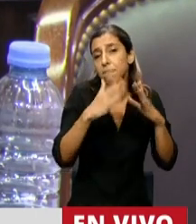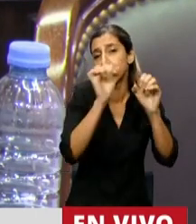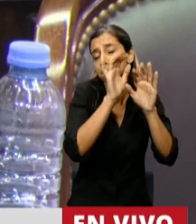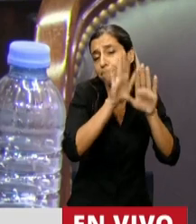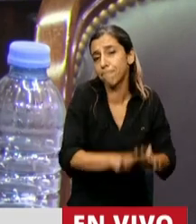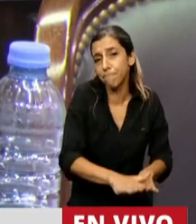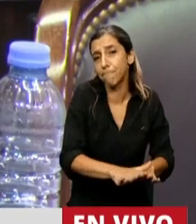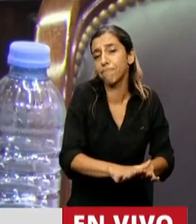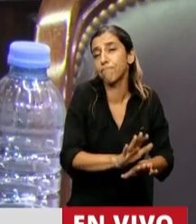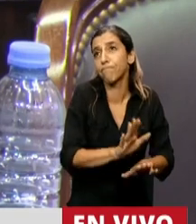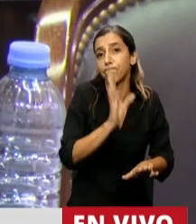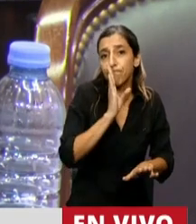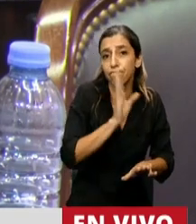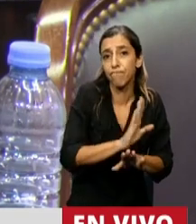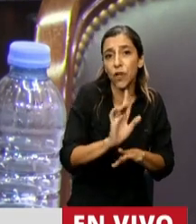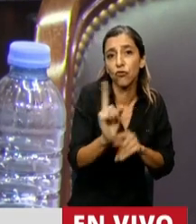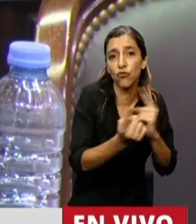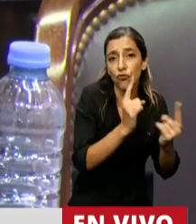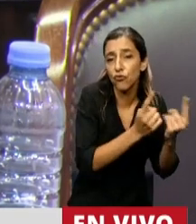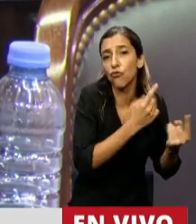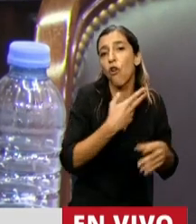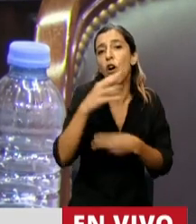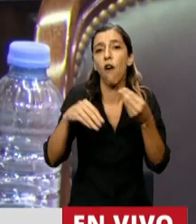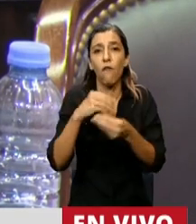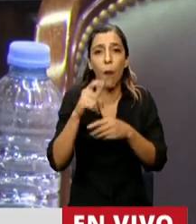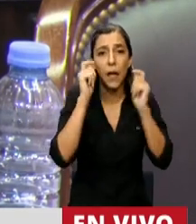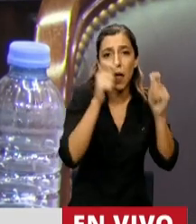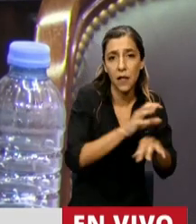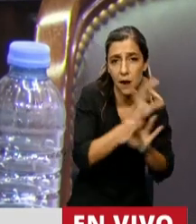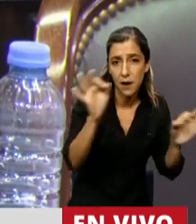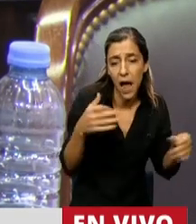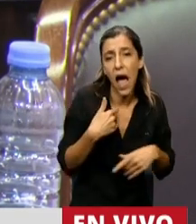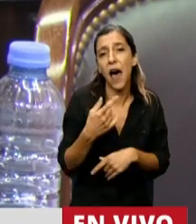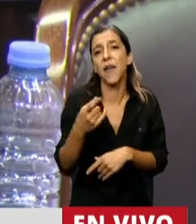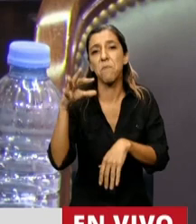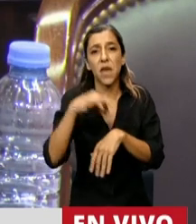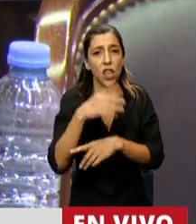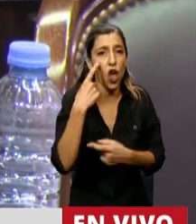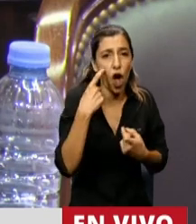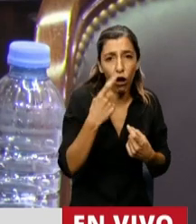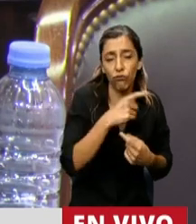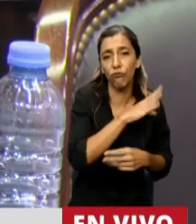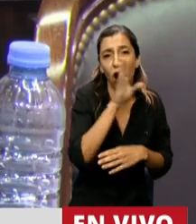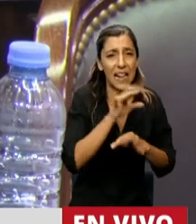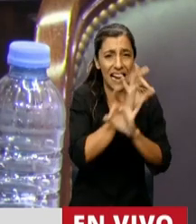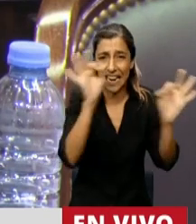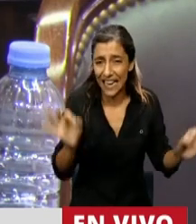aislarse. Y esta situación de falta de contacto con sus familiares, con sus controles médicos, los